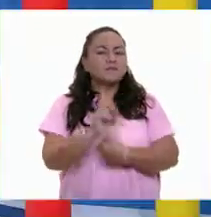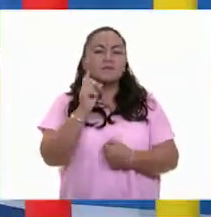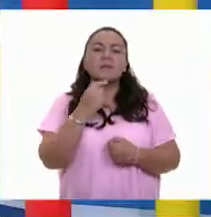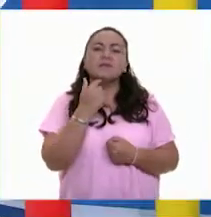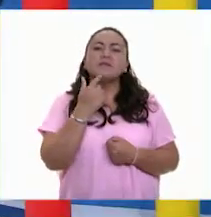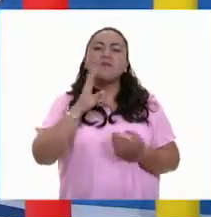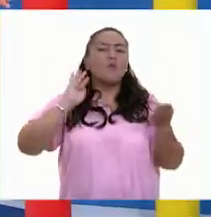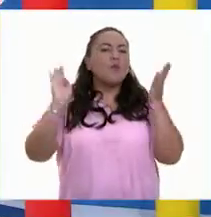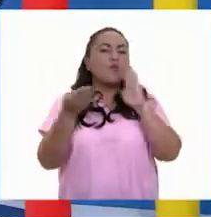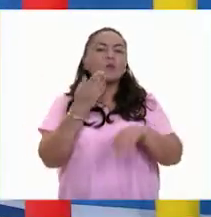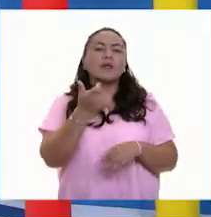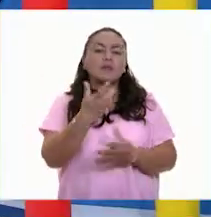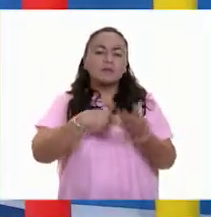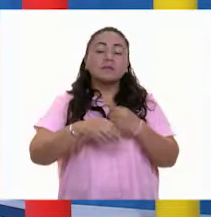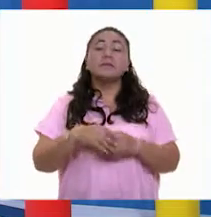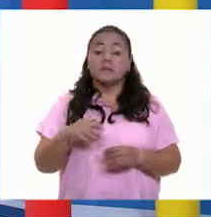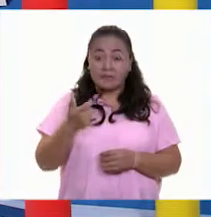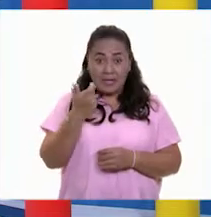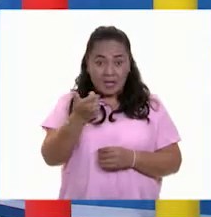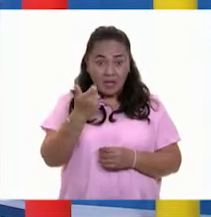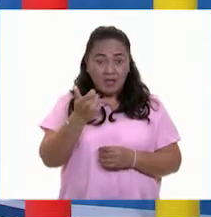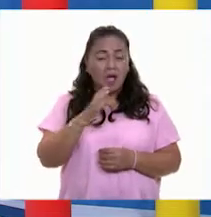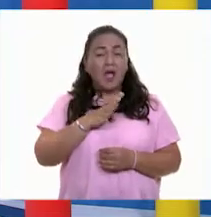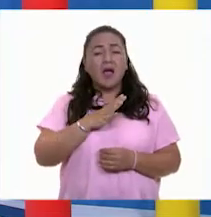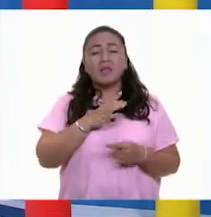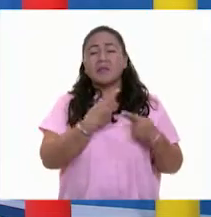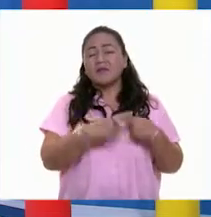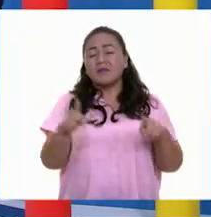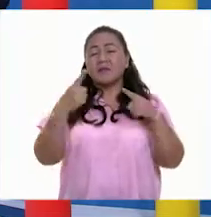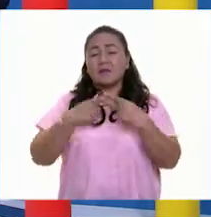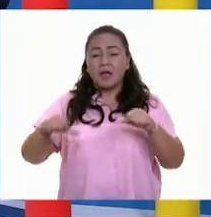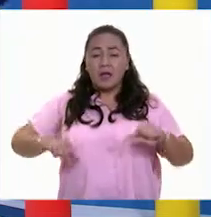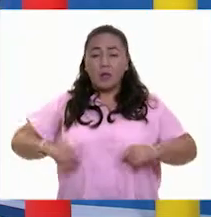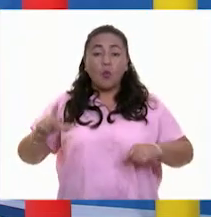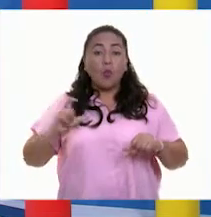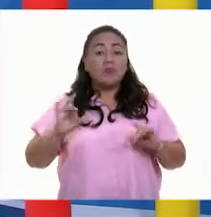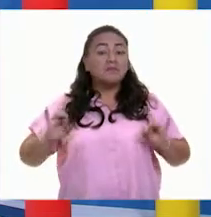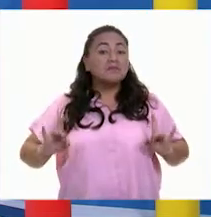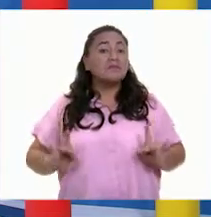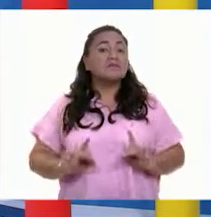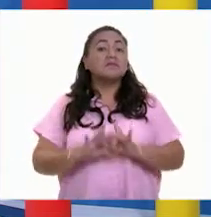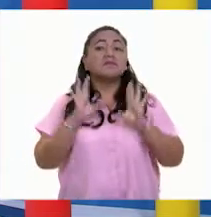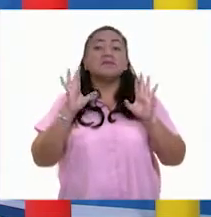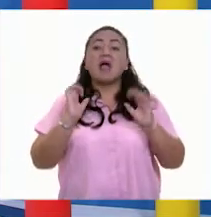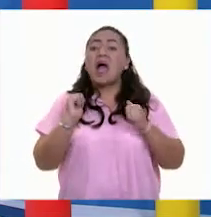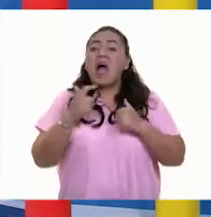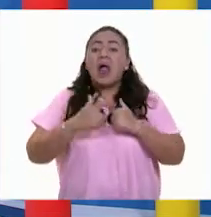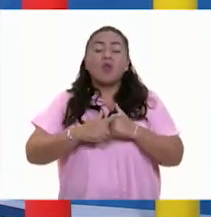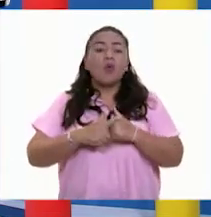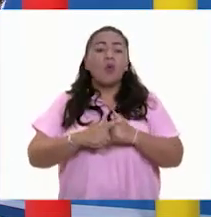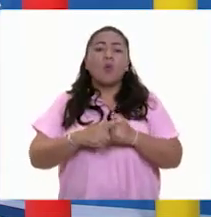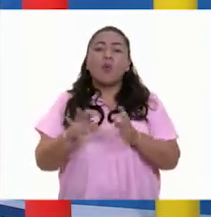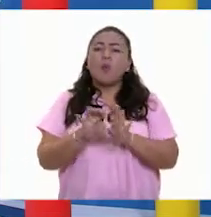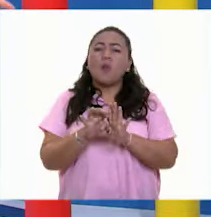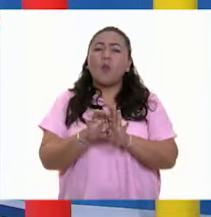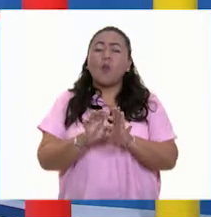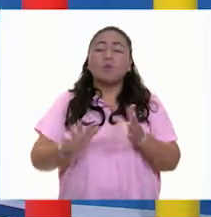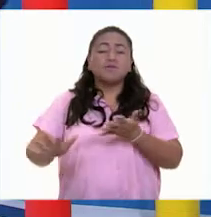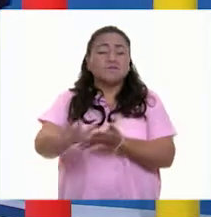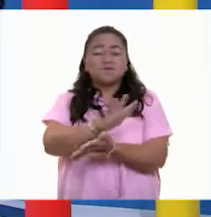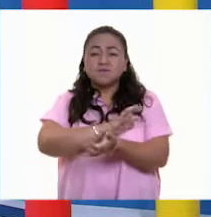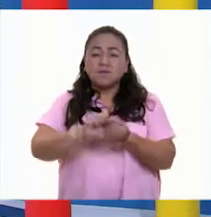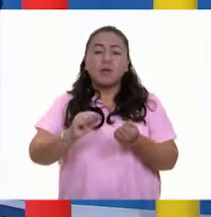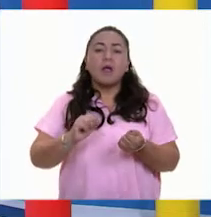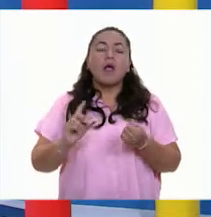mundo? La economía abarca tantas actividades que cuando se presenta un desastre, de alguna manera, se ven afectadas las